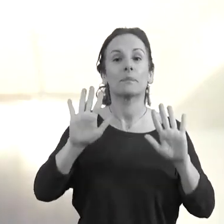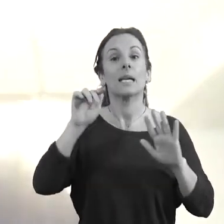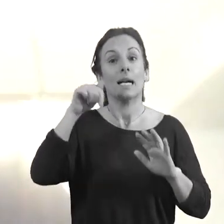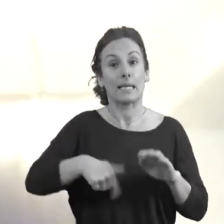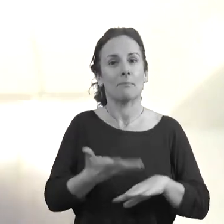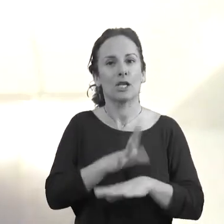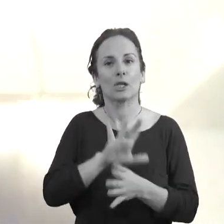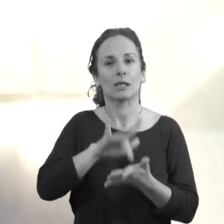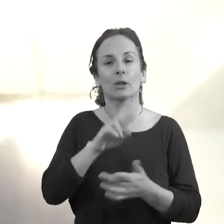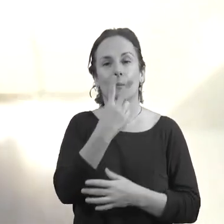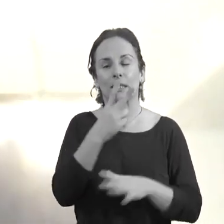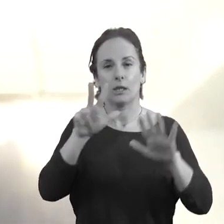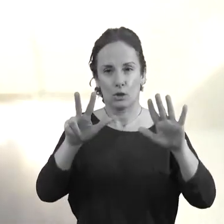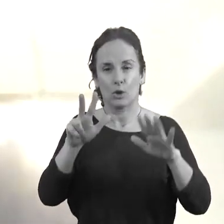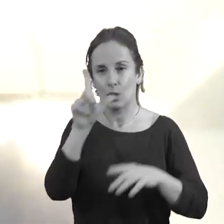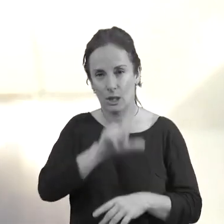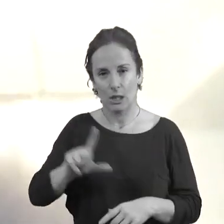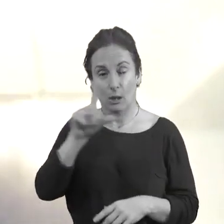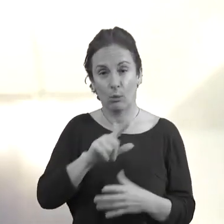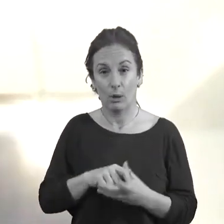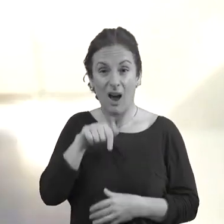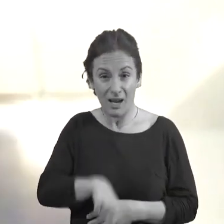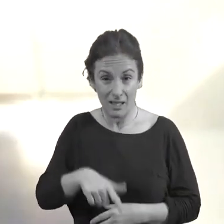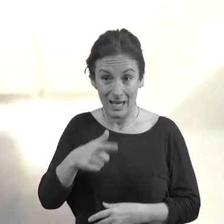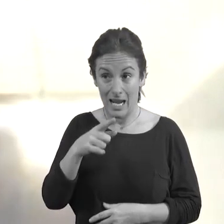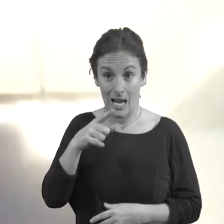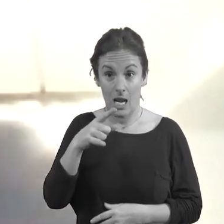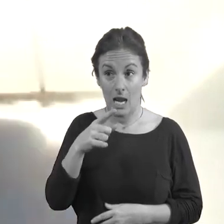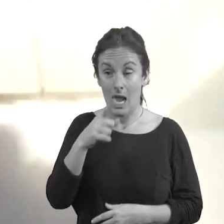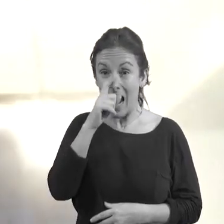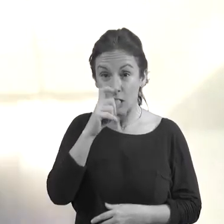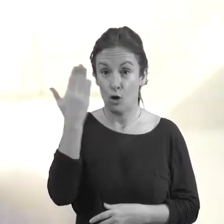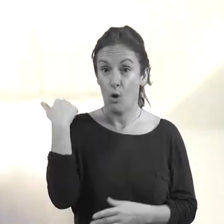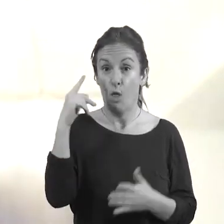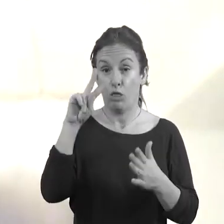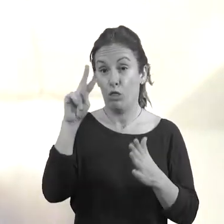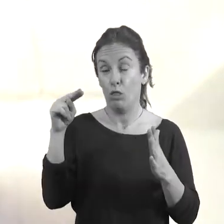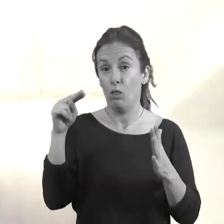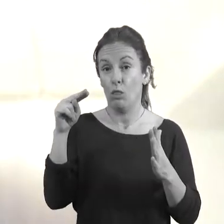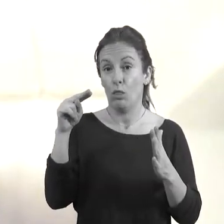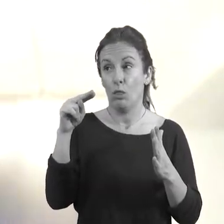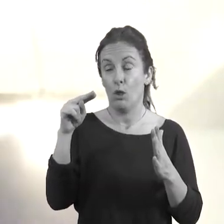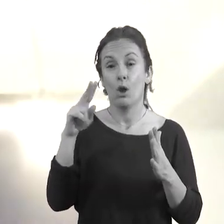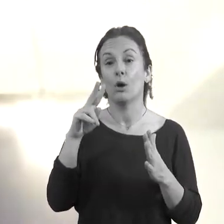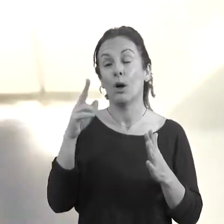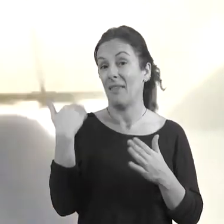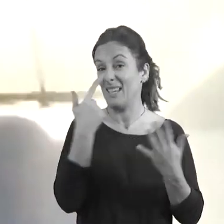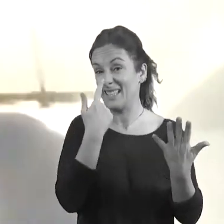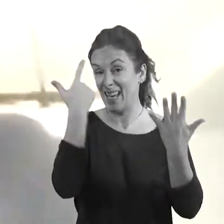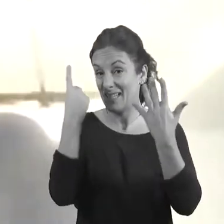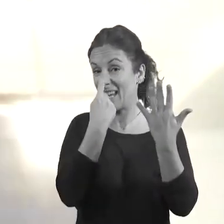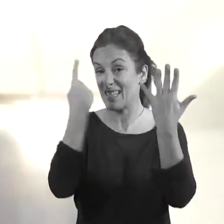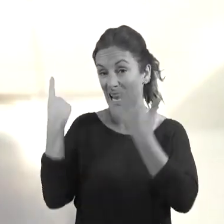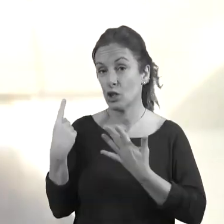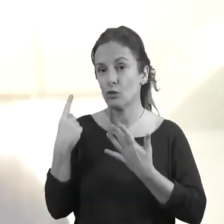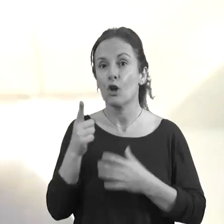día 28, éramos 14 personas. 14, en el año 2014, es decir, hace 6 años. Ahora ya, afortunadamente, el